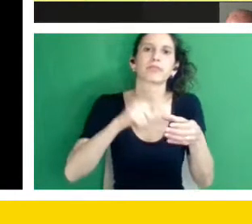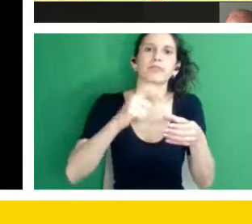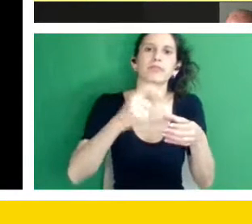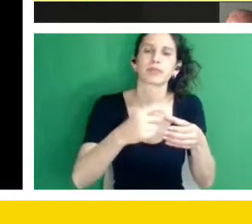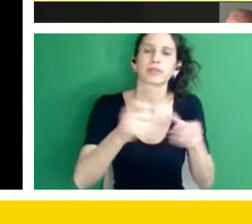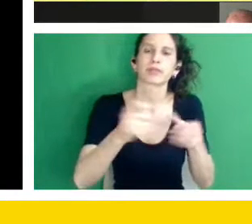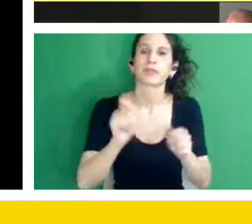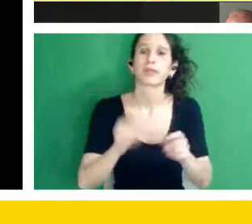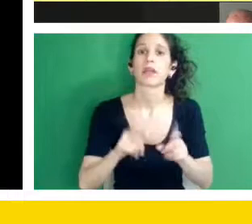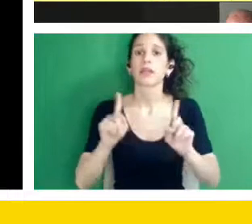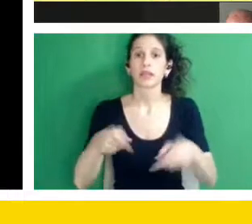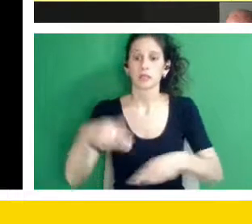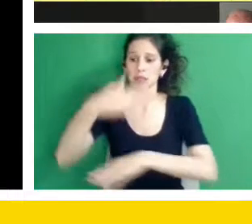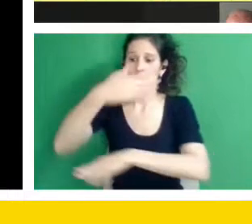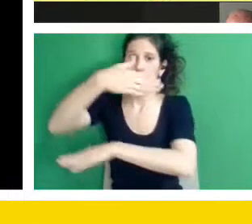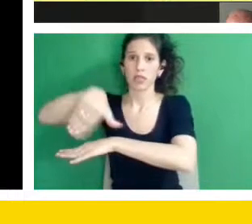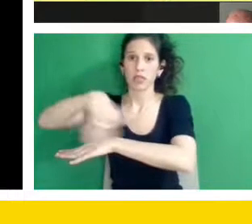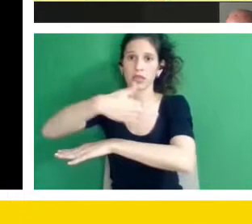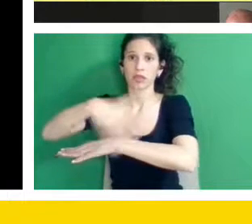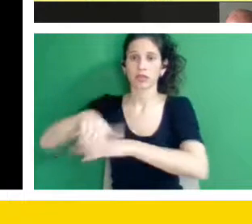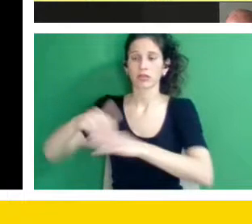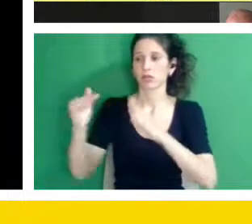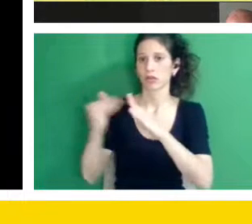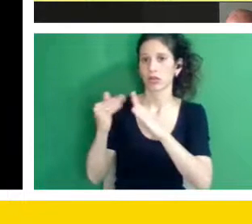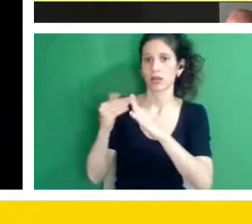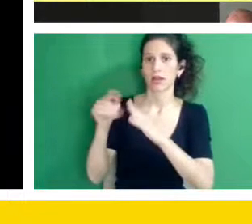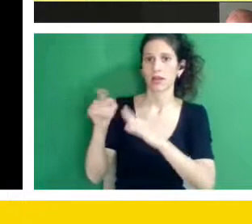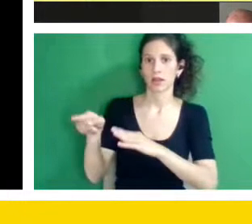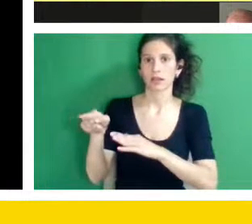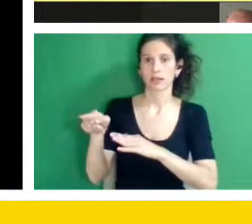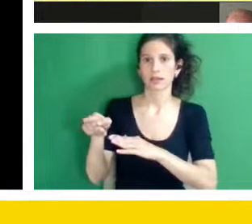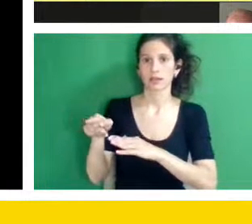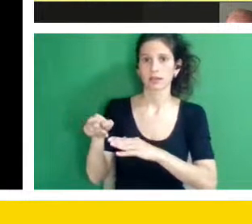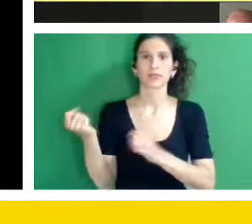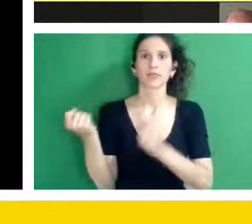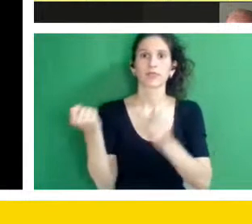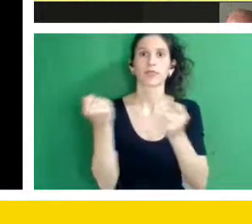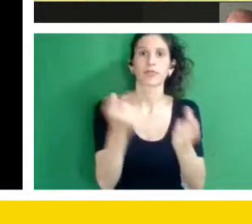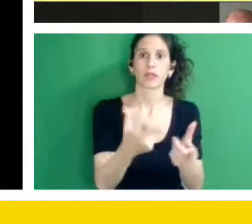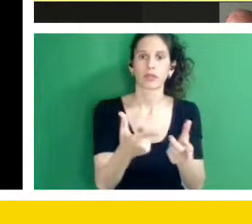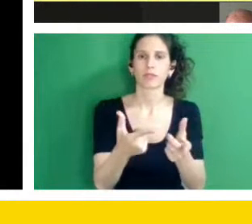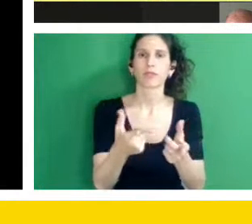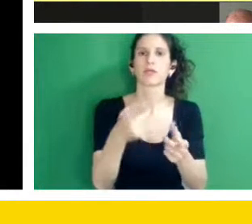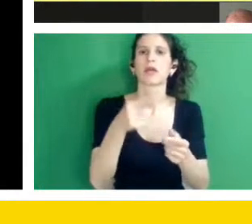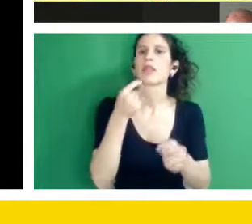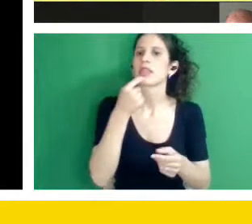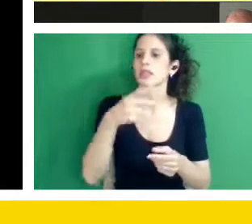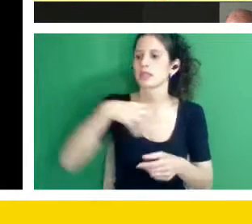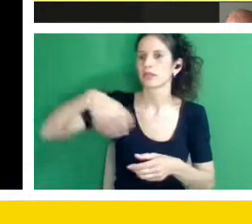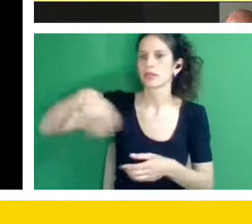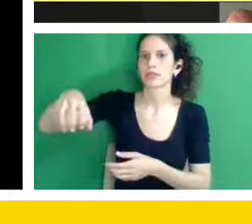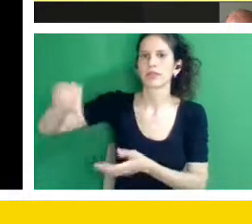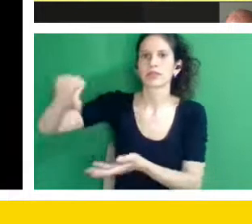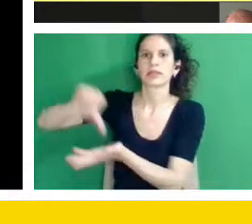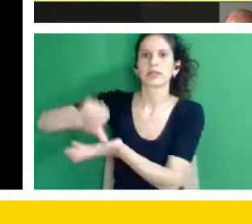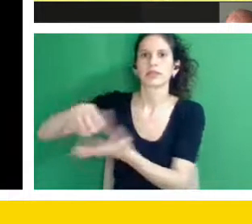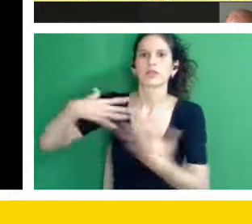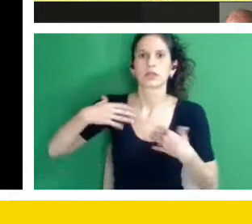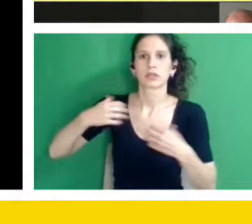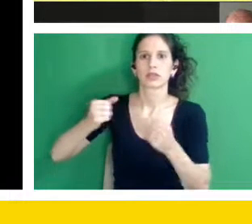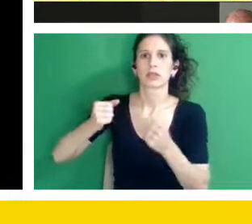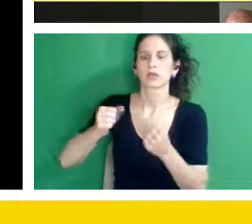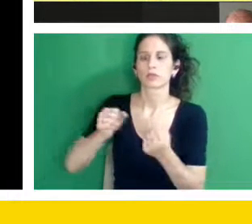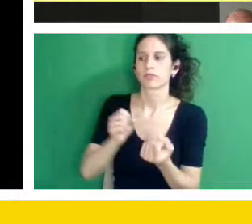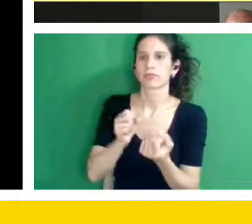que es el más cercano a su domicilio y solo podrá atenderse en este centro de salud asignado, excepto